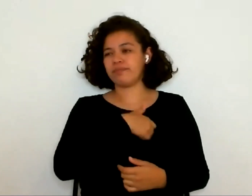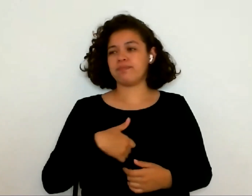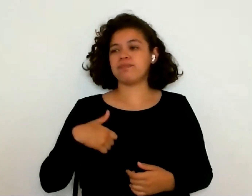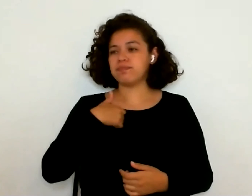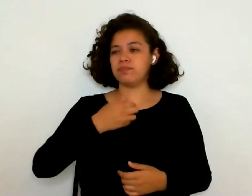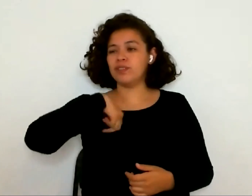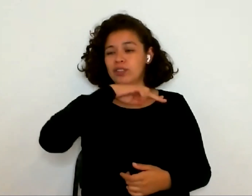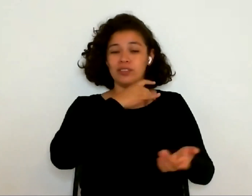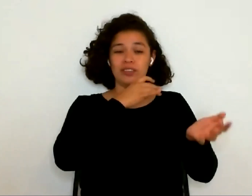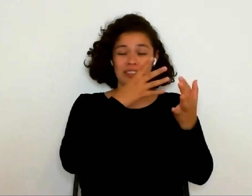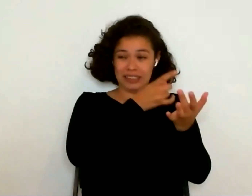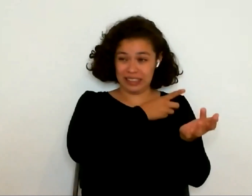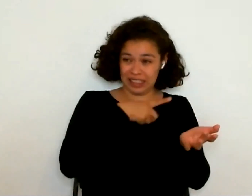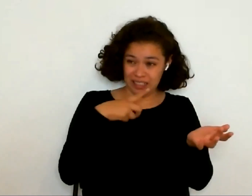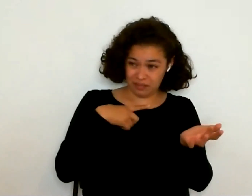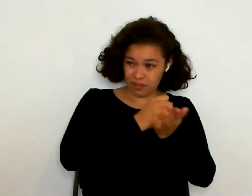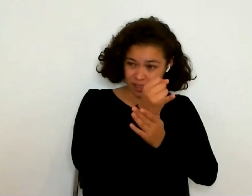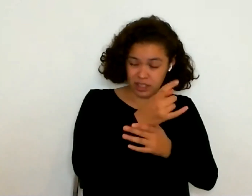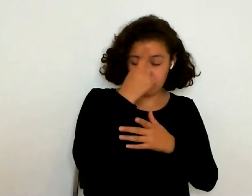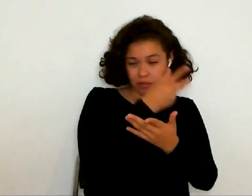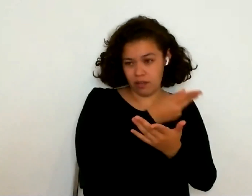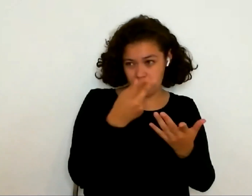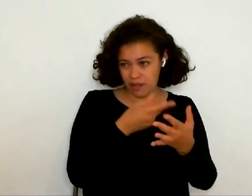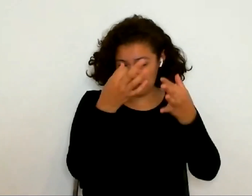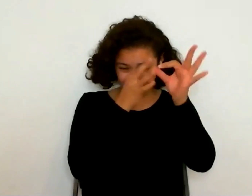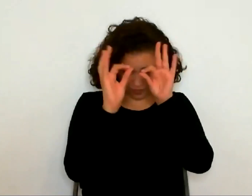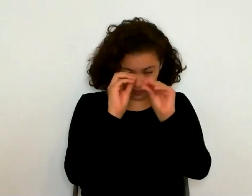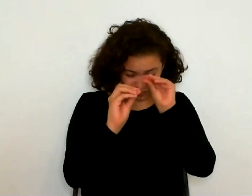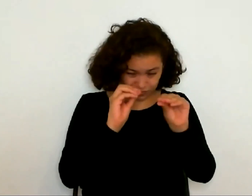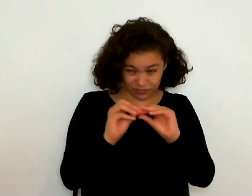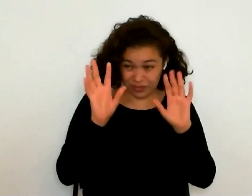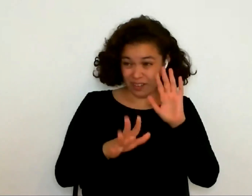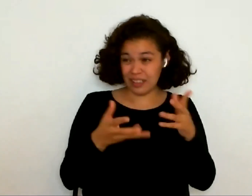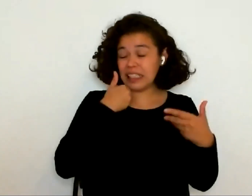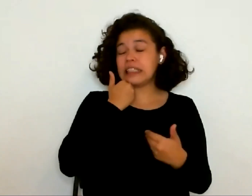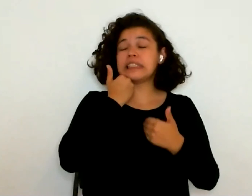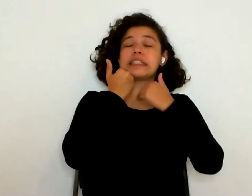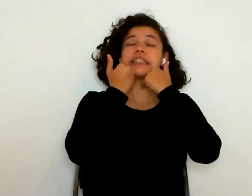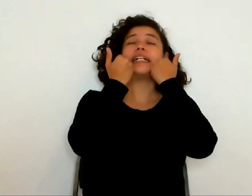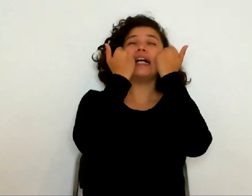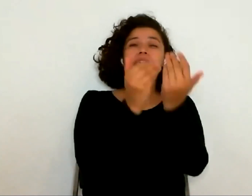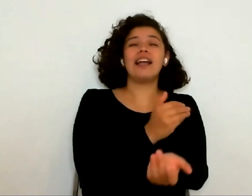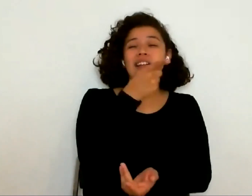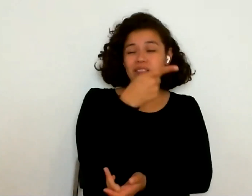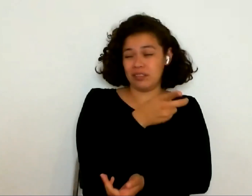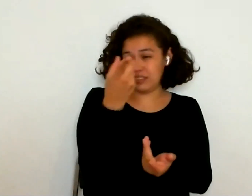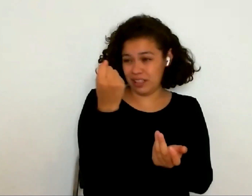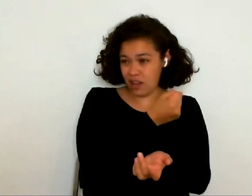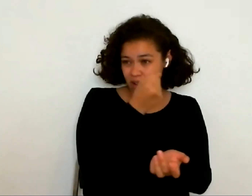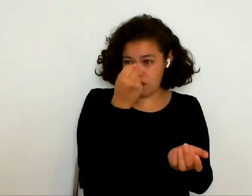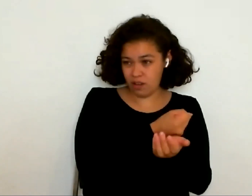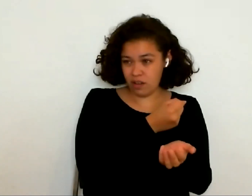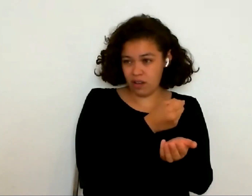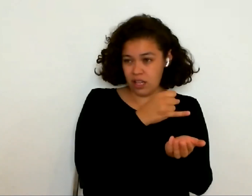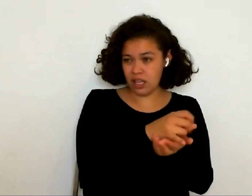de ustedes, ¿no? El hecho de planearlo, por más que lo quieran hacer, pues no dependen de ustedes el tener en sus manos esta